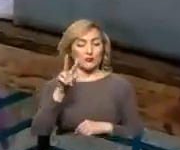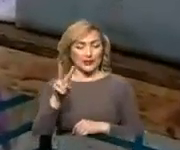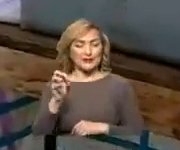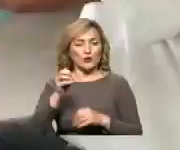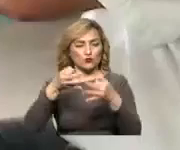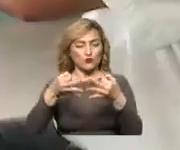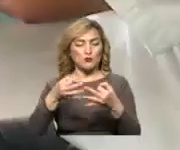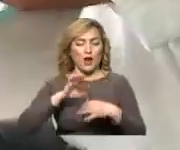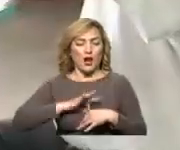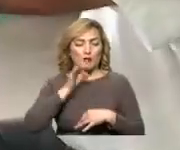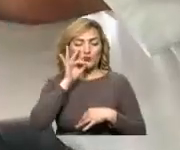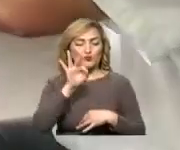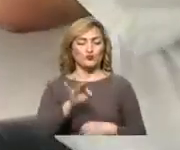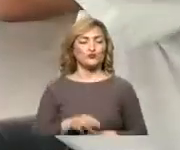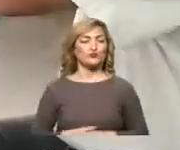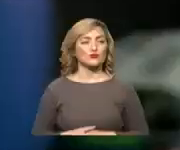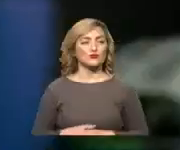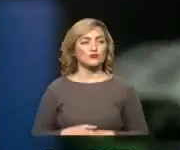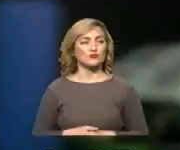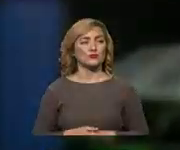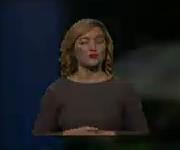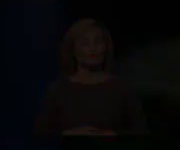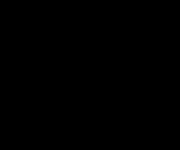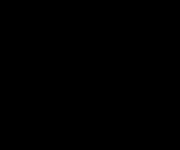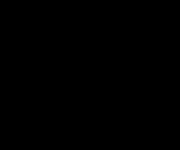rondas desde santa elena llevan a ramos 24 horas